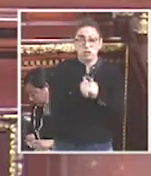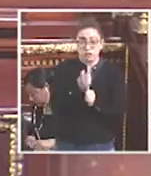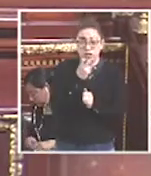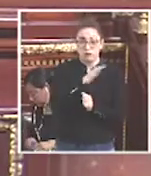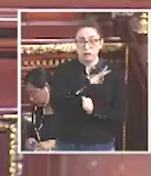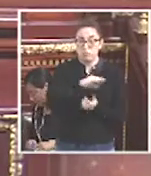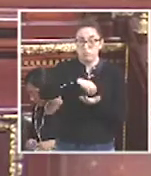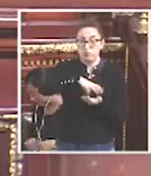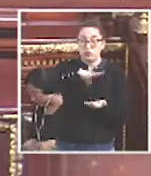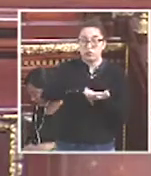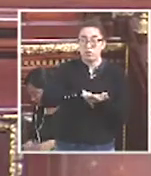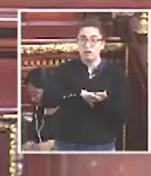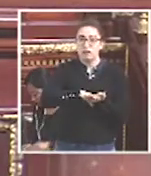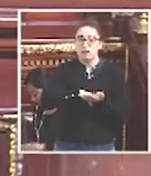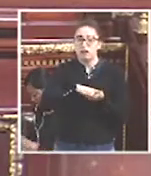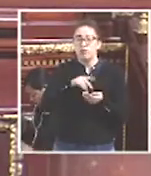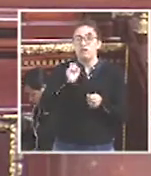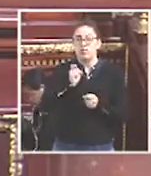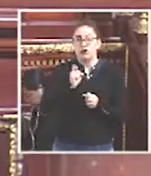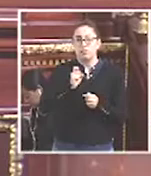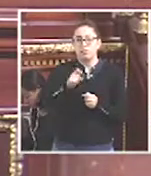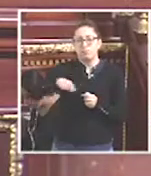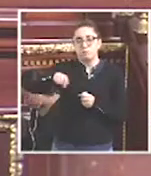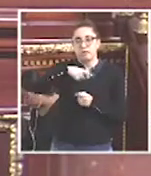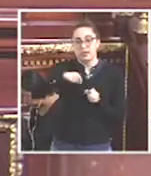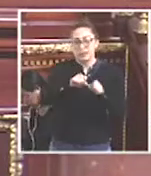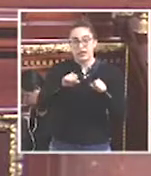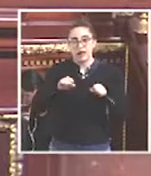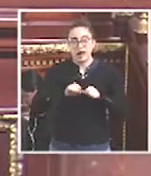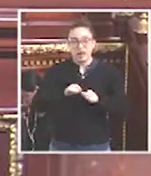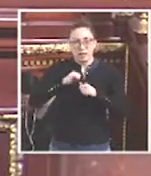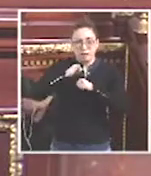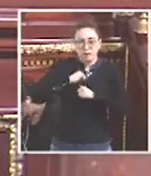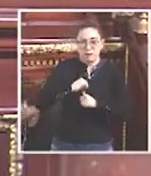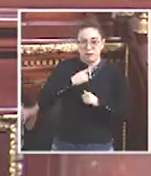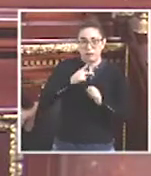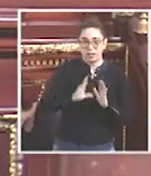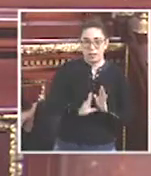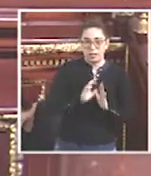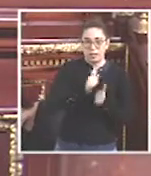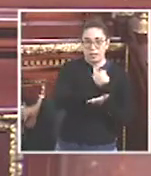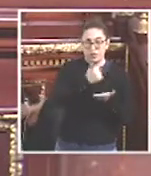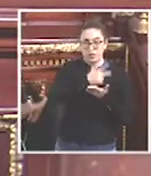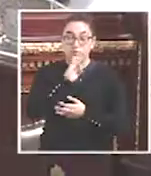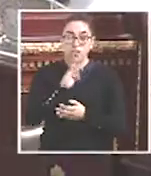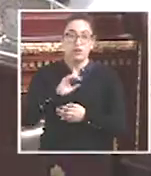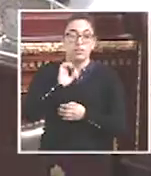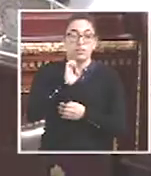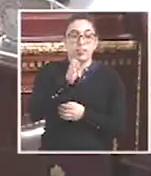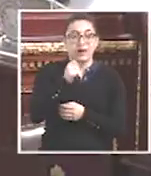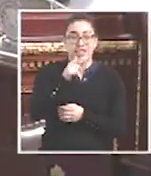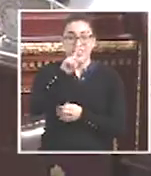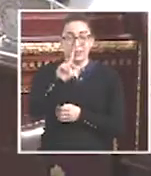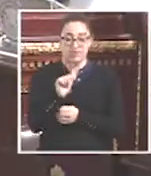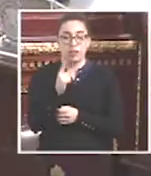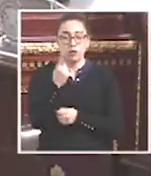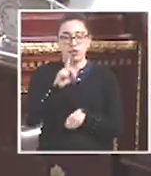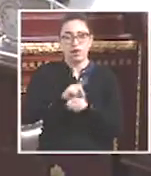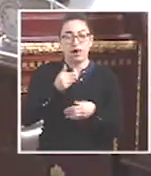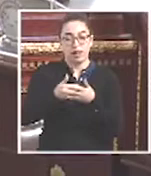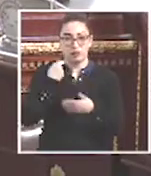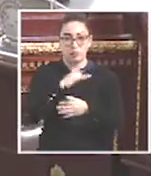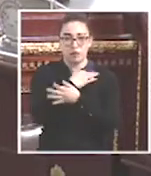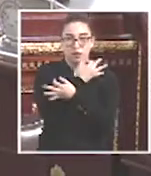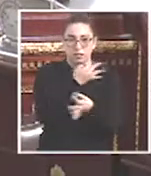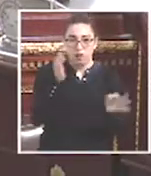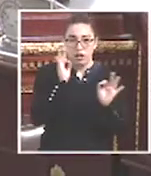nuestro órgano garante de la constitucionalidad de la Ciudad de México. El legislador dijo que la Constitución